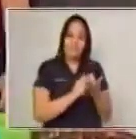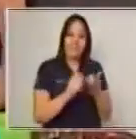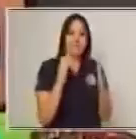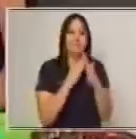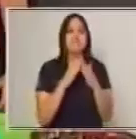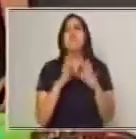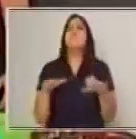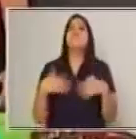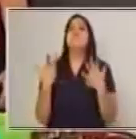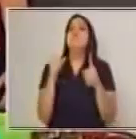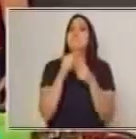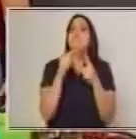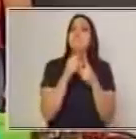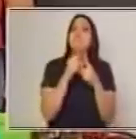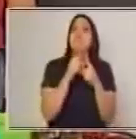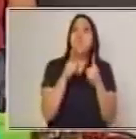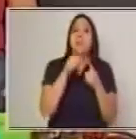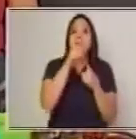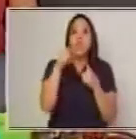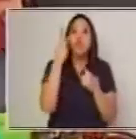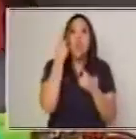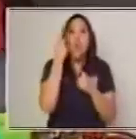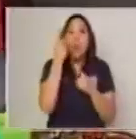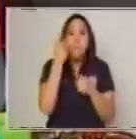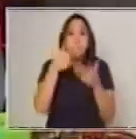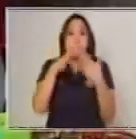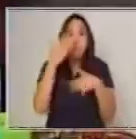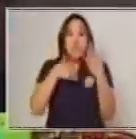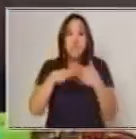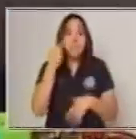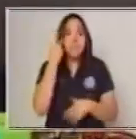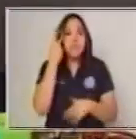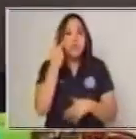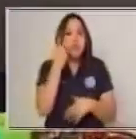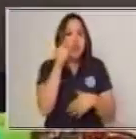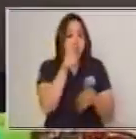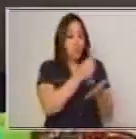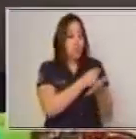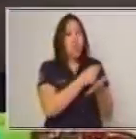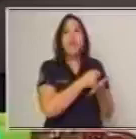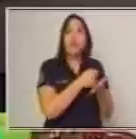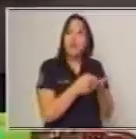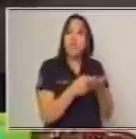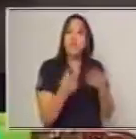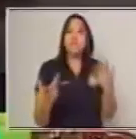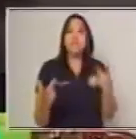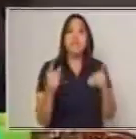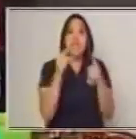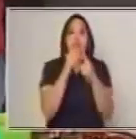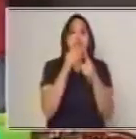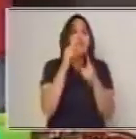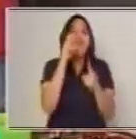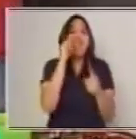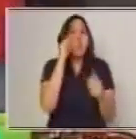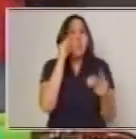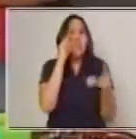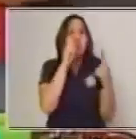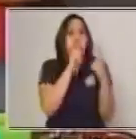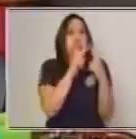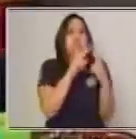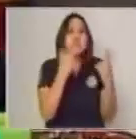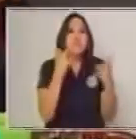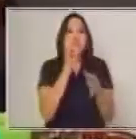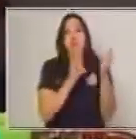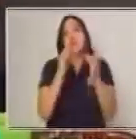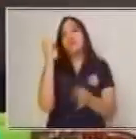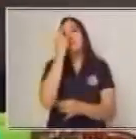¿qué palabras que escucharon y que anotaron en su borrador no conocían o creen que son